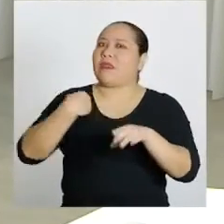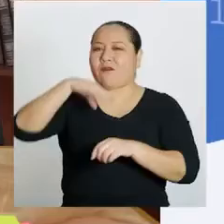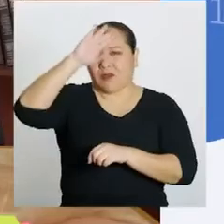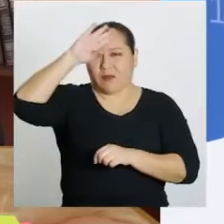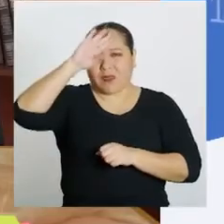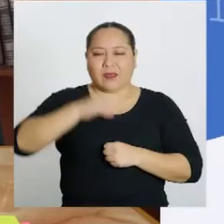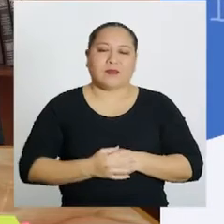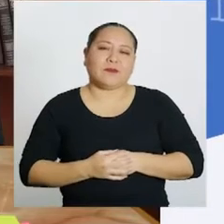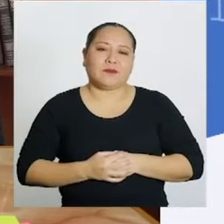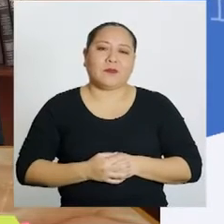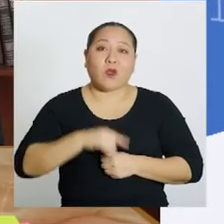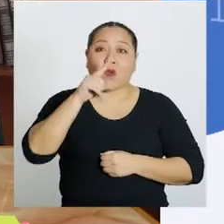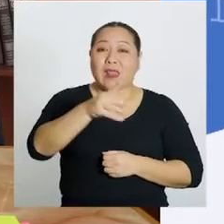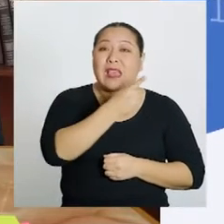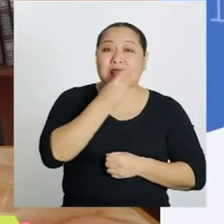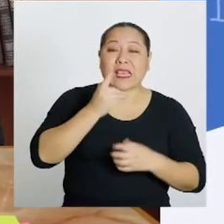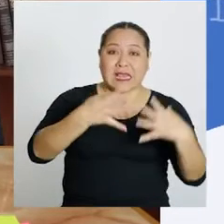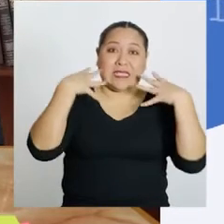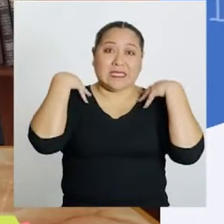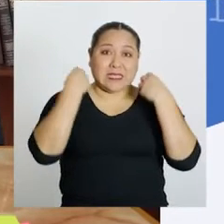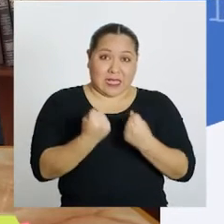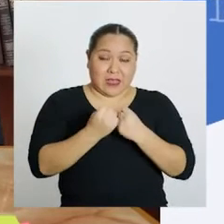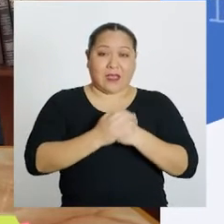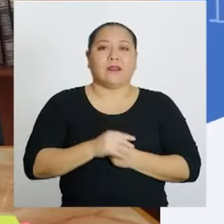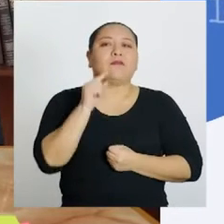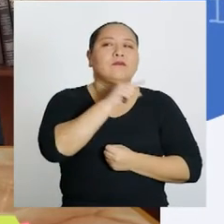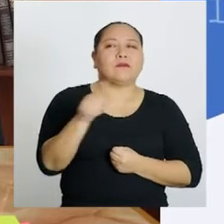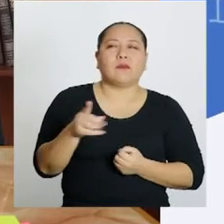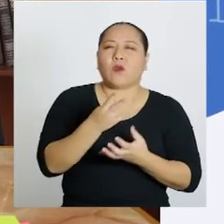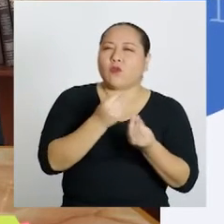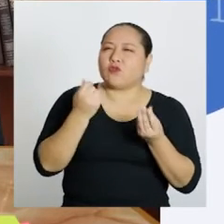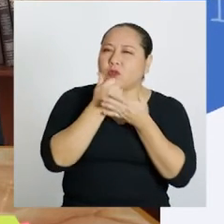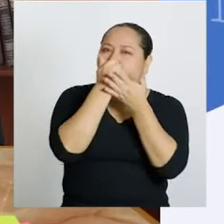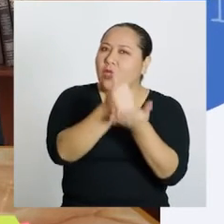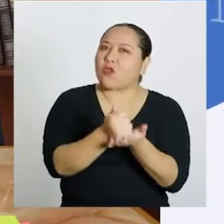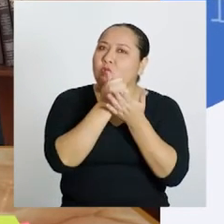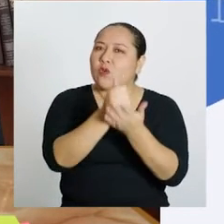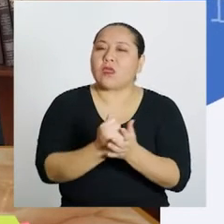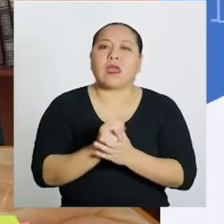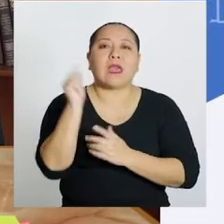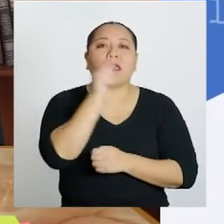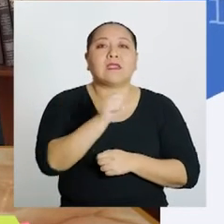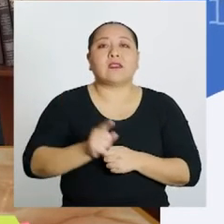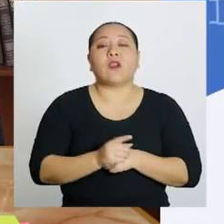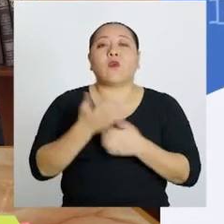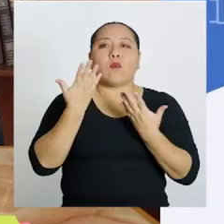enfermedades. Una dieta saludable tiene muchos beneficios, así como la